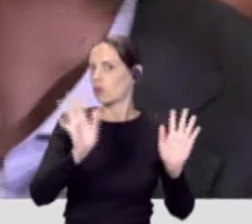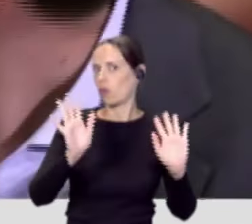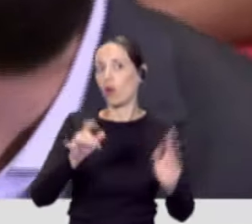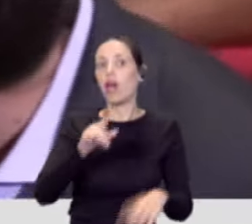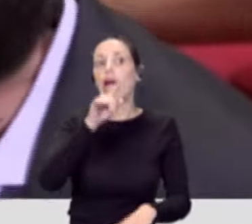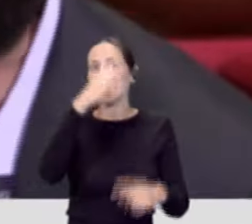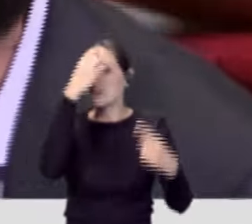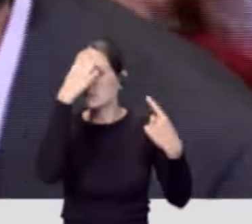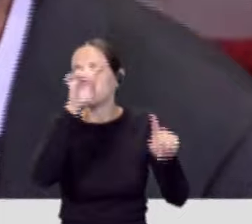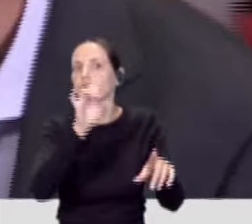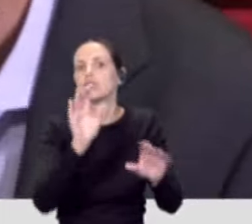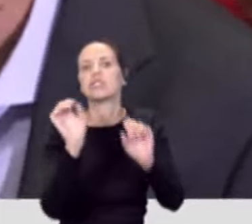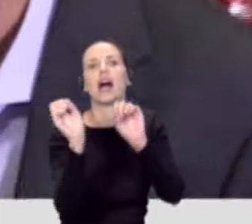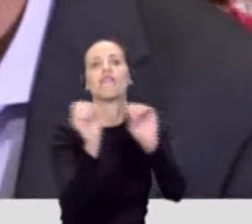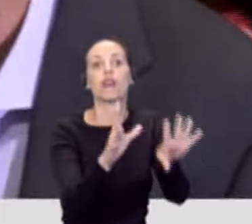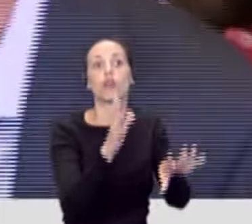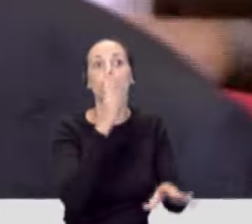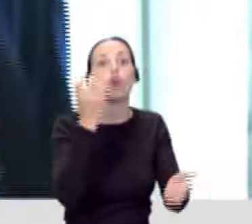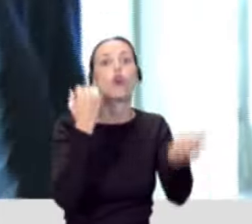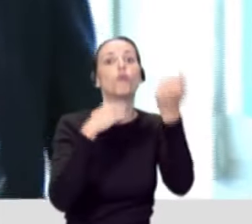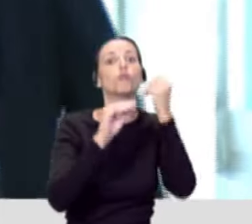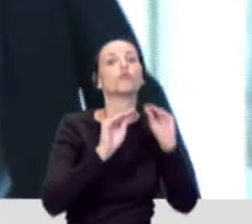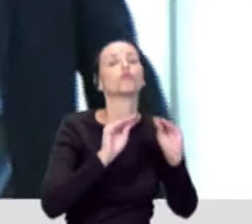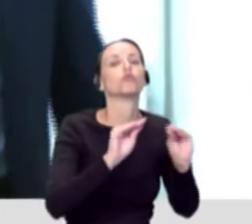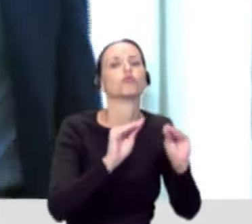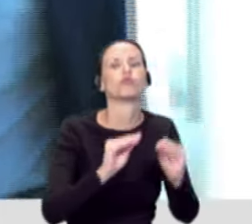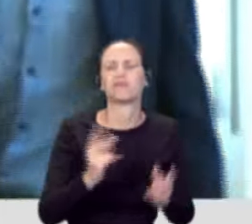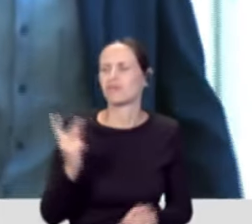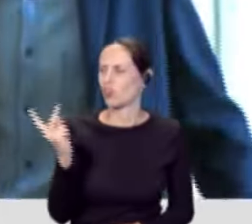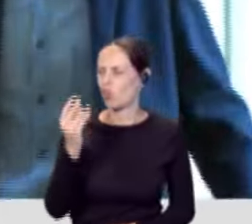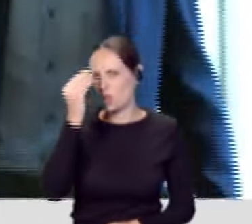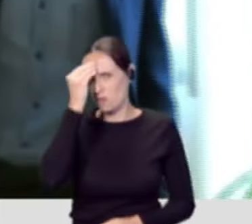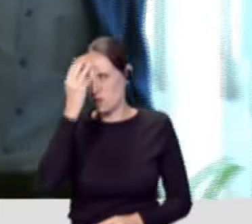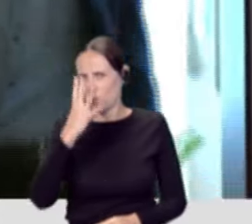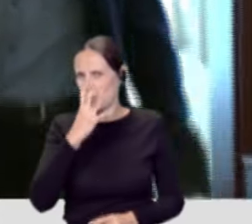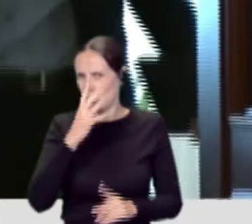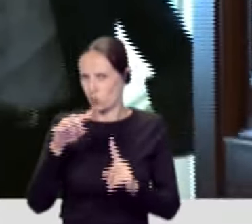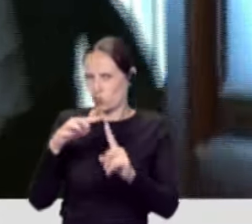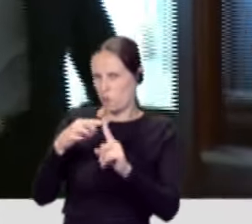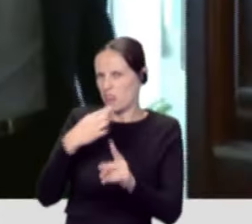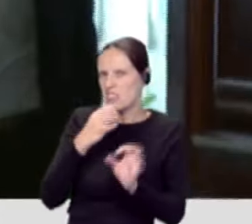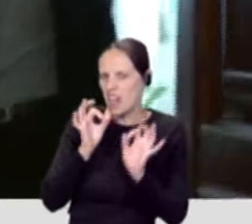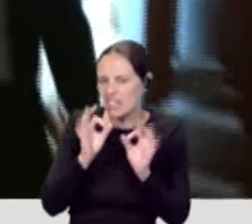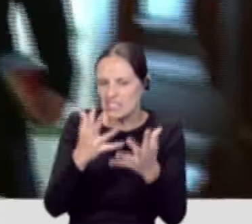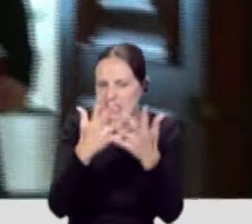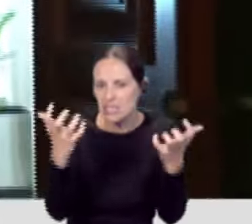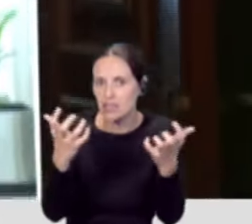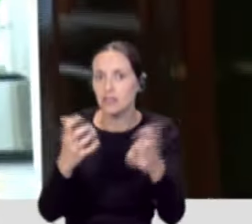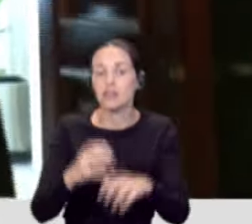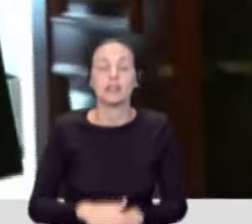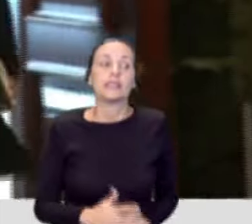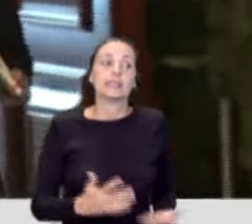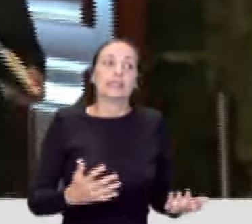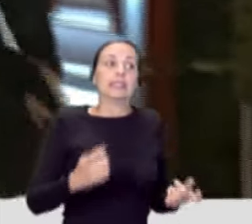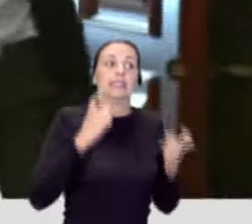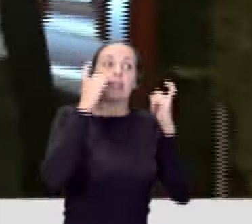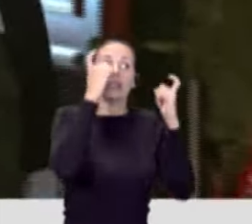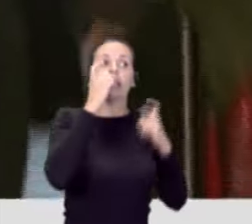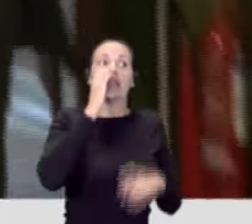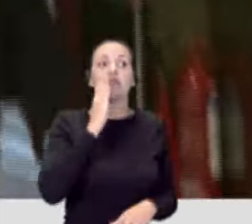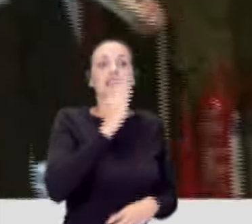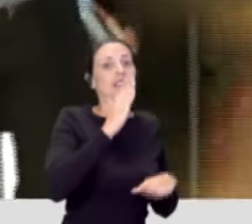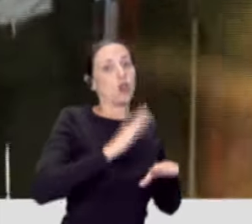por estos comportamientos. ¿Cómo lo leen ustedes? La lectura por parte de ese partido de Sumar. Hombre, probablemente intentar minimizar el daño. Eso está claro,